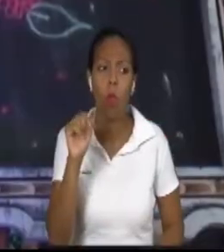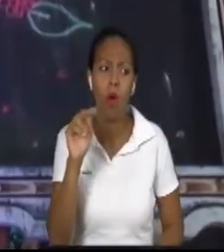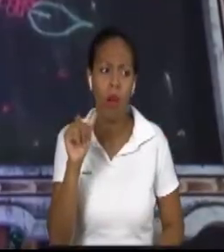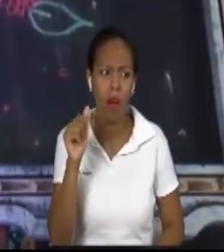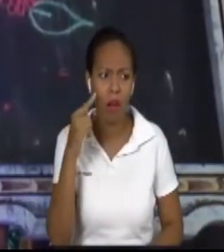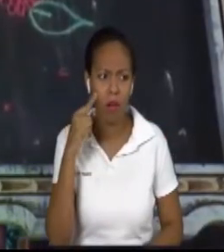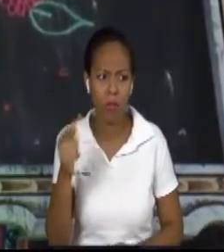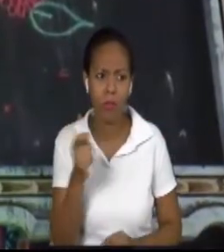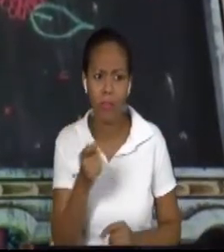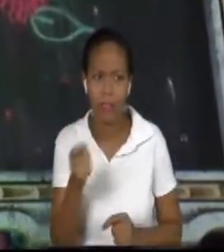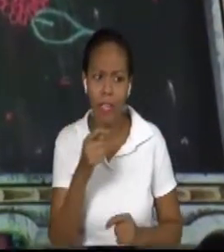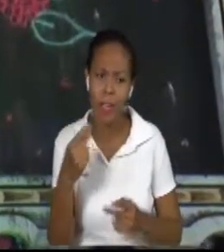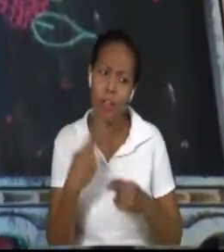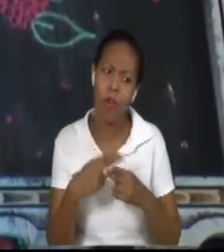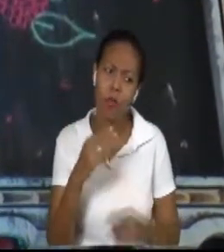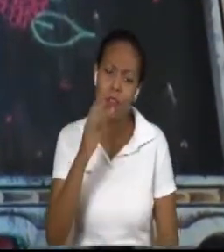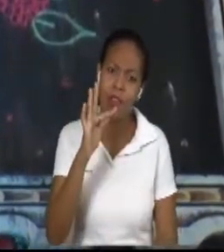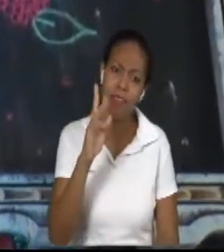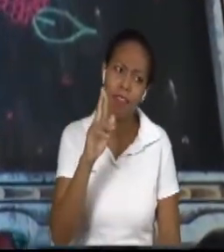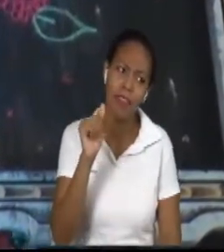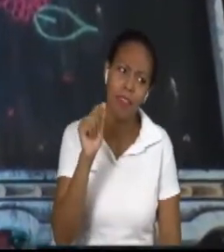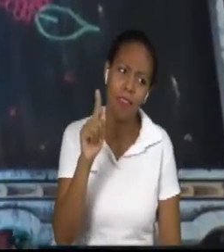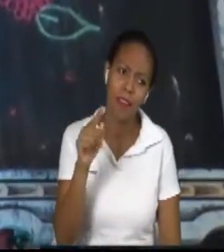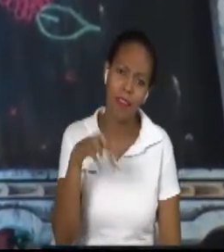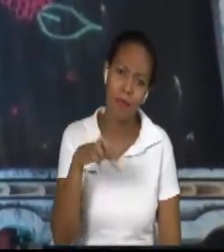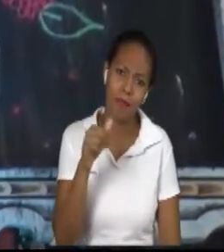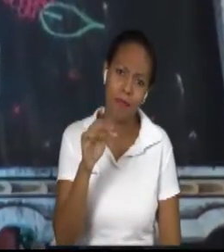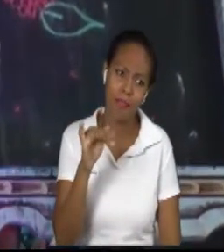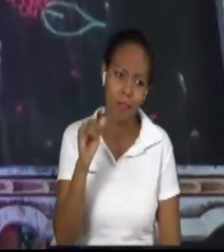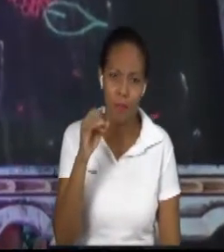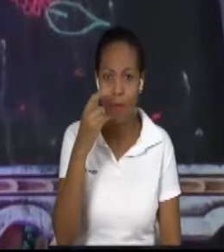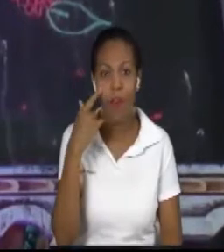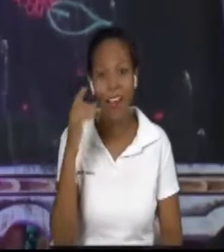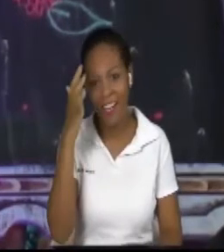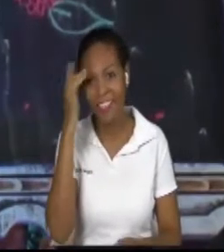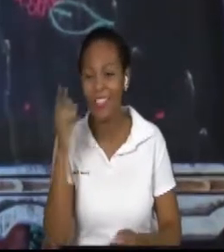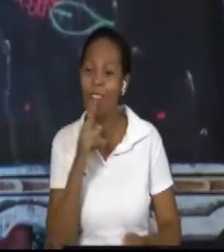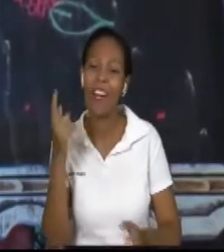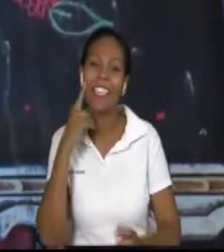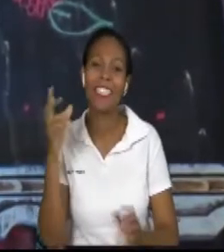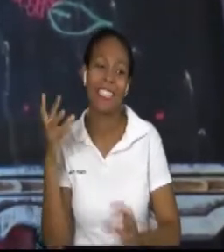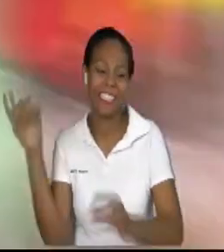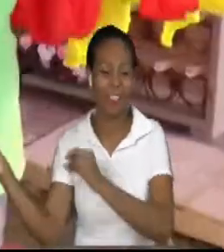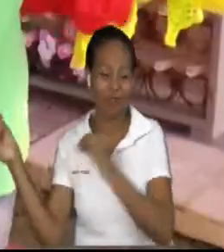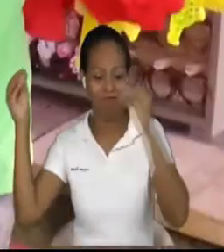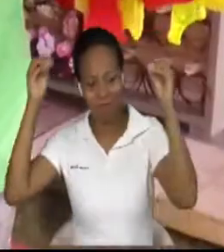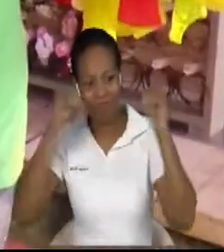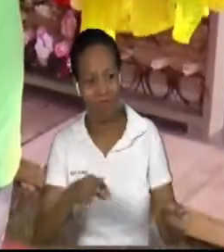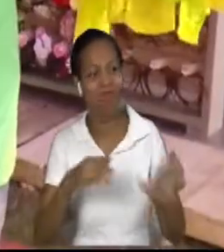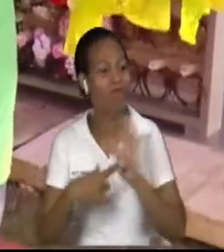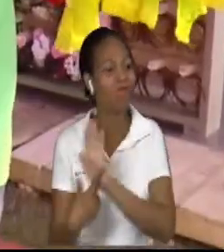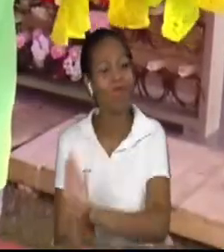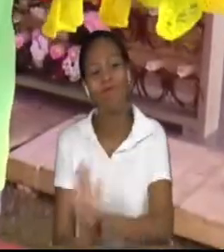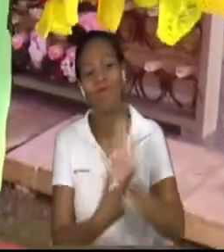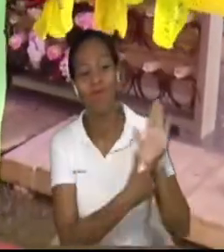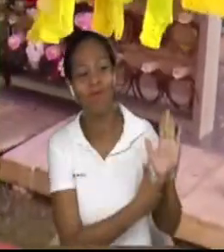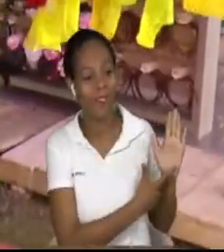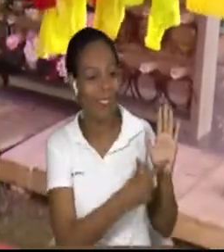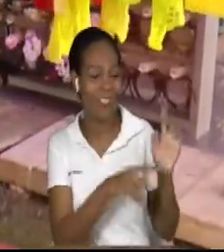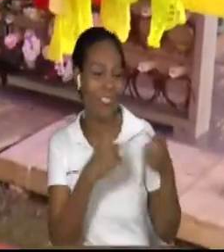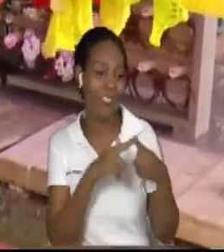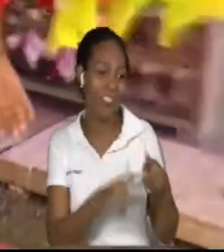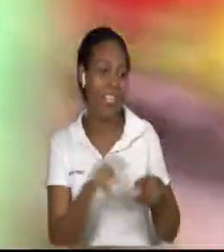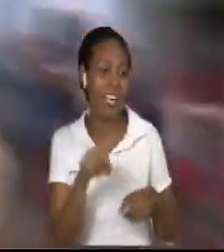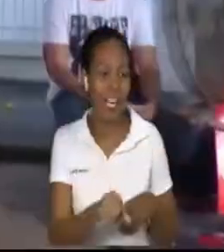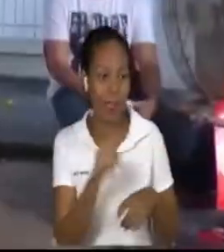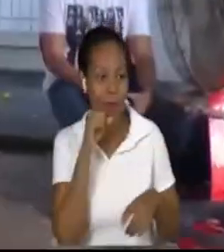de Juana? Como fue como traernos las cosas que tenemos en la casa del patio y sacarlas al frente y poderle mostrar a todas las personas en Barranca